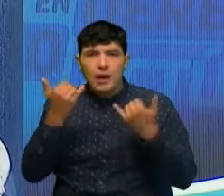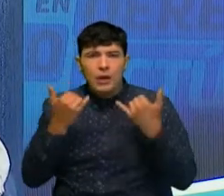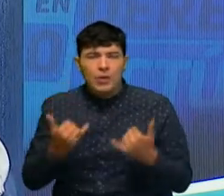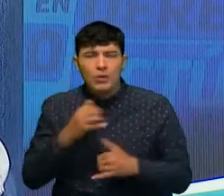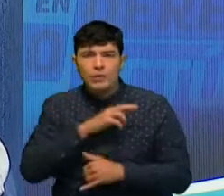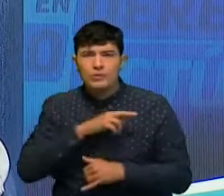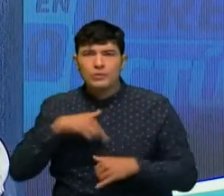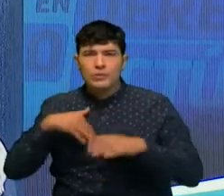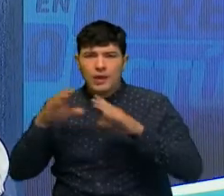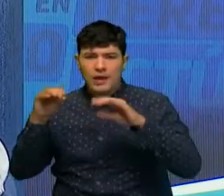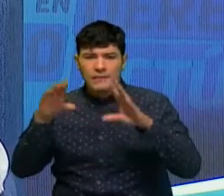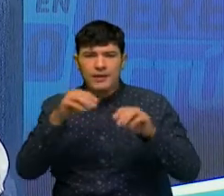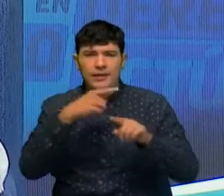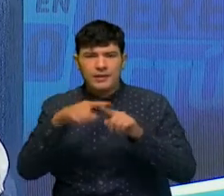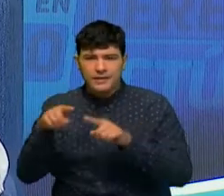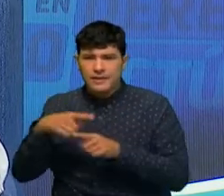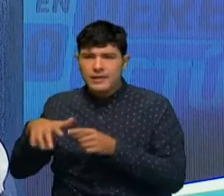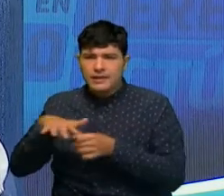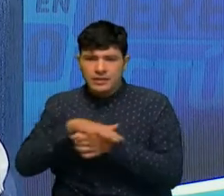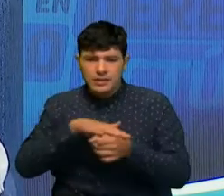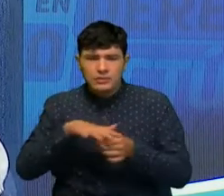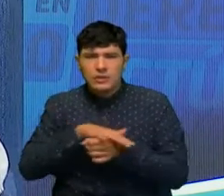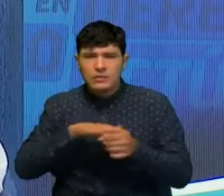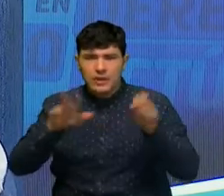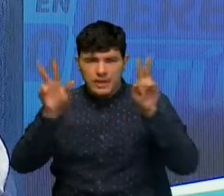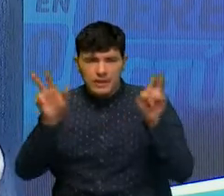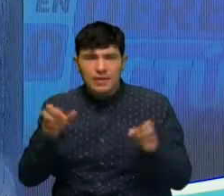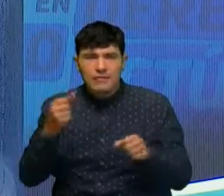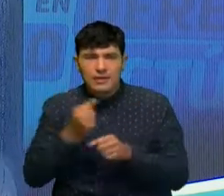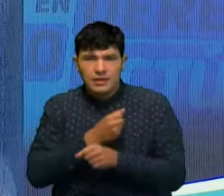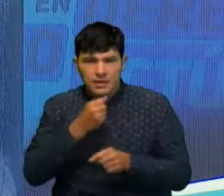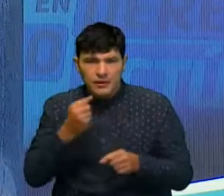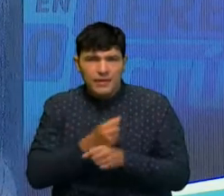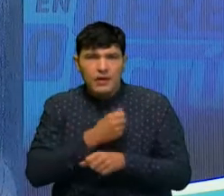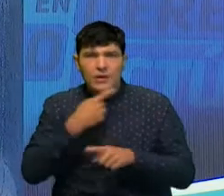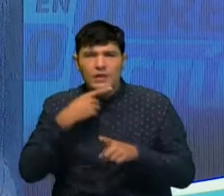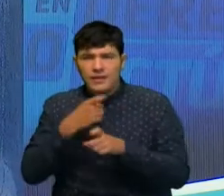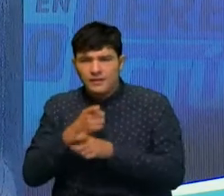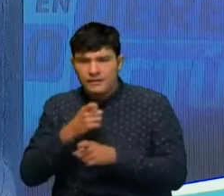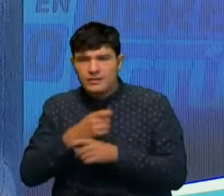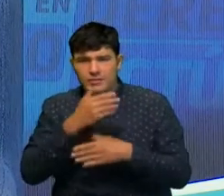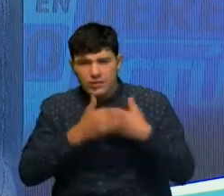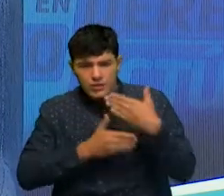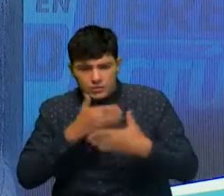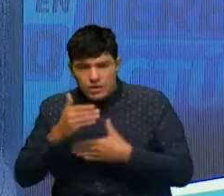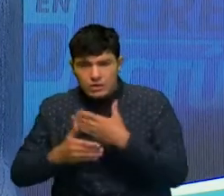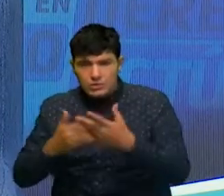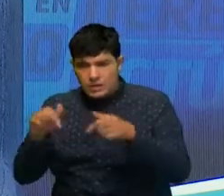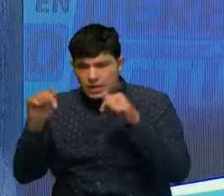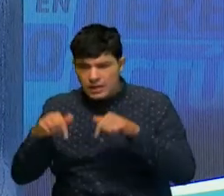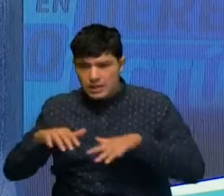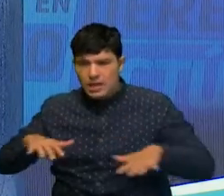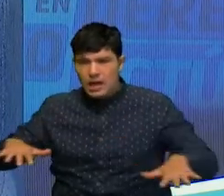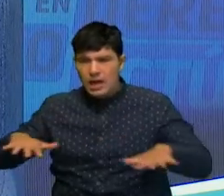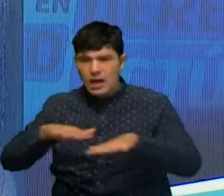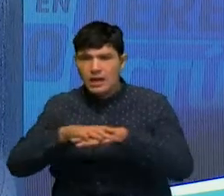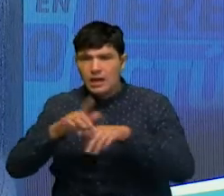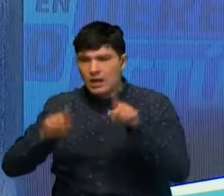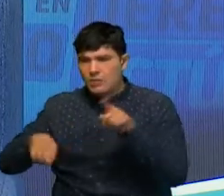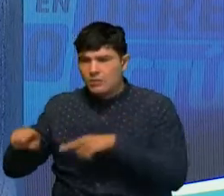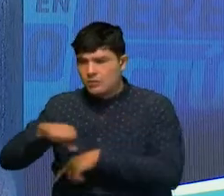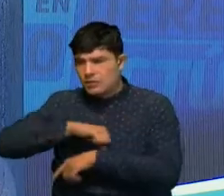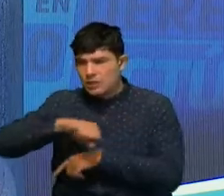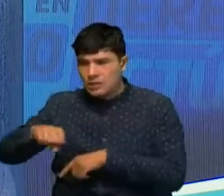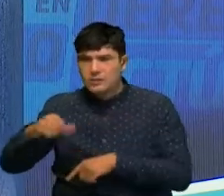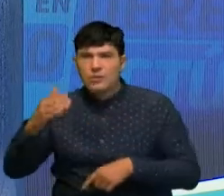algunas situaciones en temas laborales, unas complicaciones ahí que se presentan, unos derechos que se pueden existir,